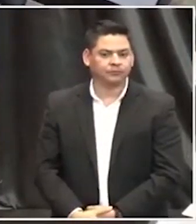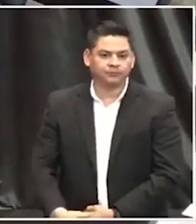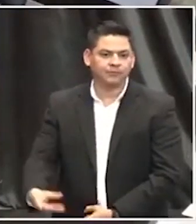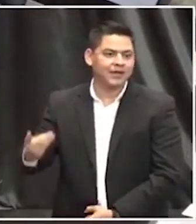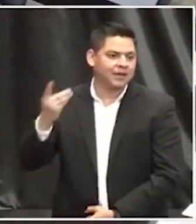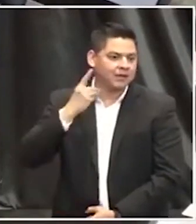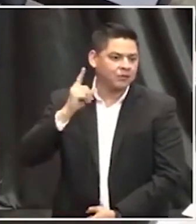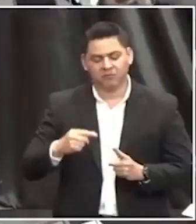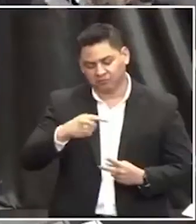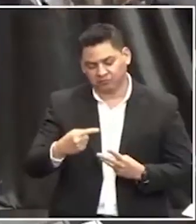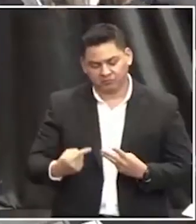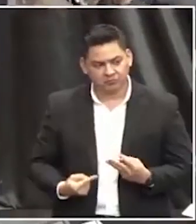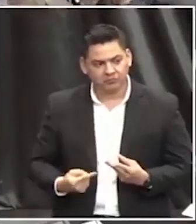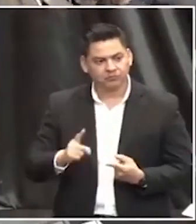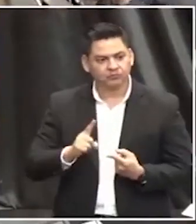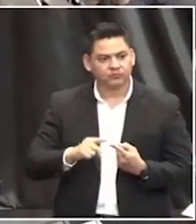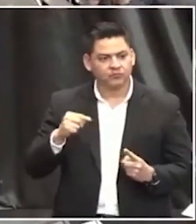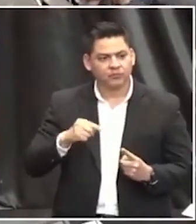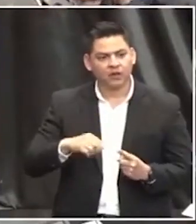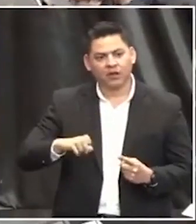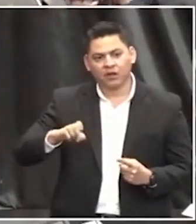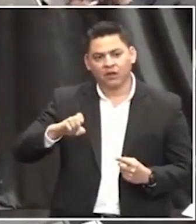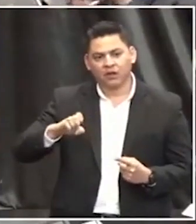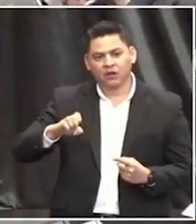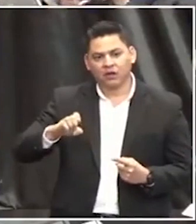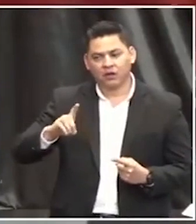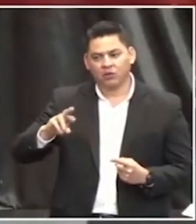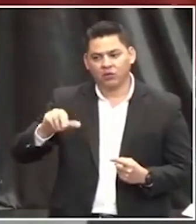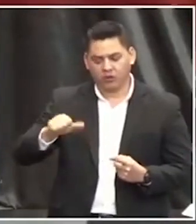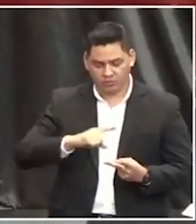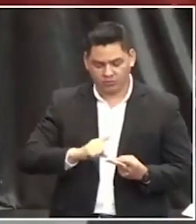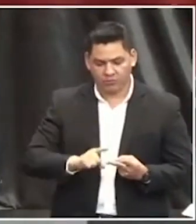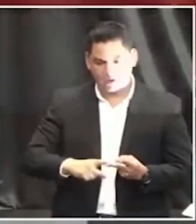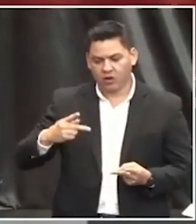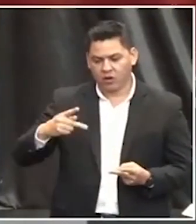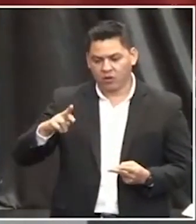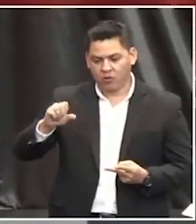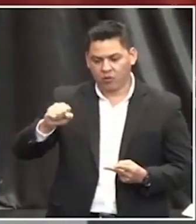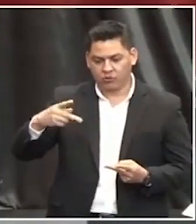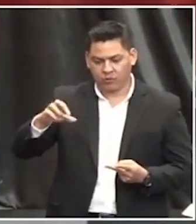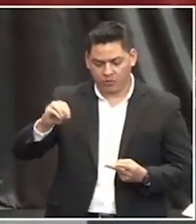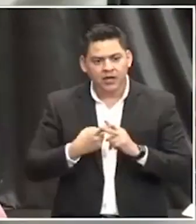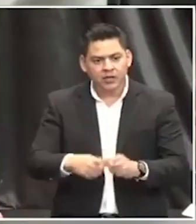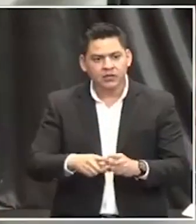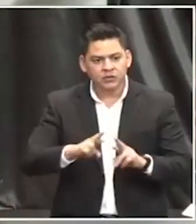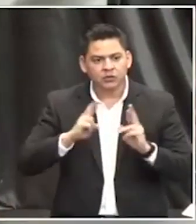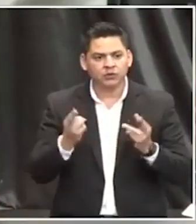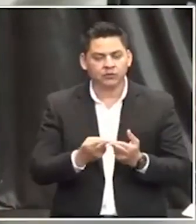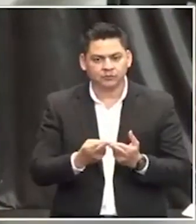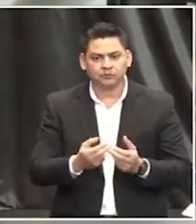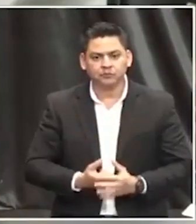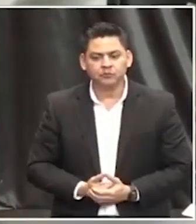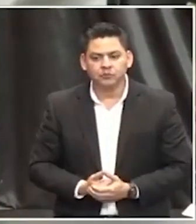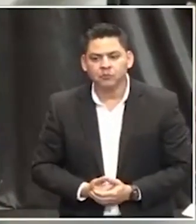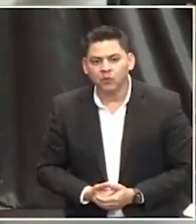iniciativa con proyecto de ley que declara el mes de noviembre como mes de la salud masculina en cuya exposición de motivos Establece